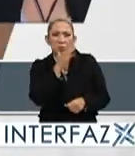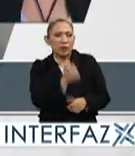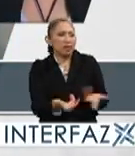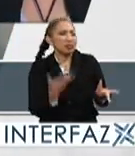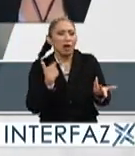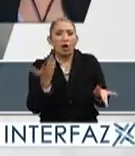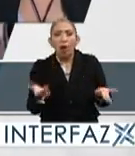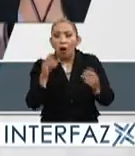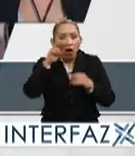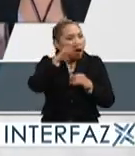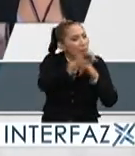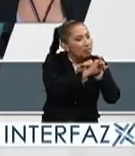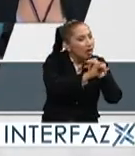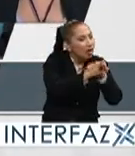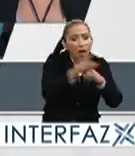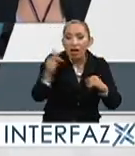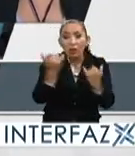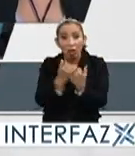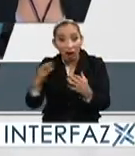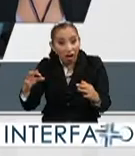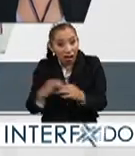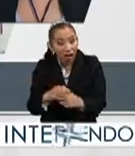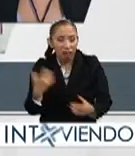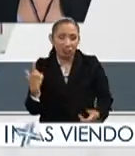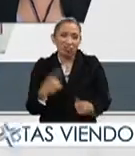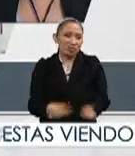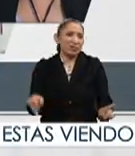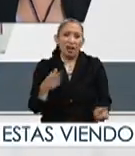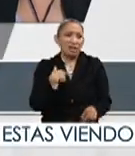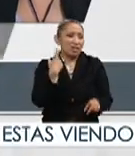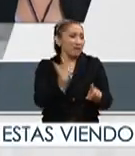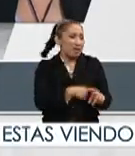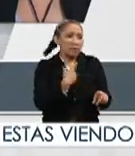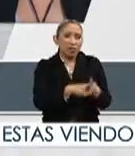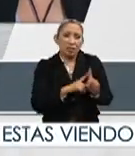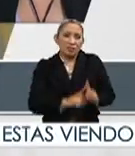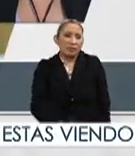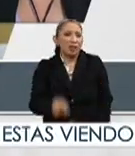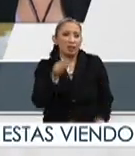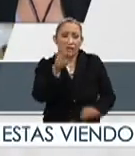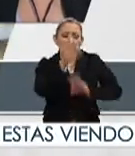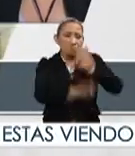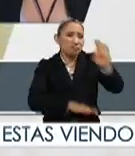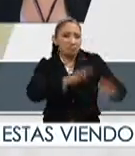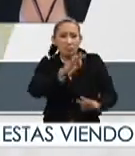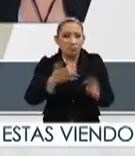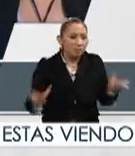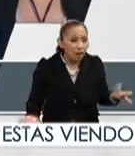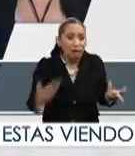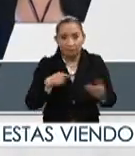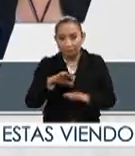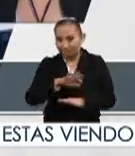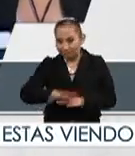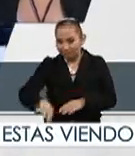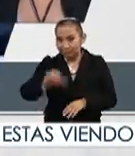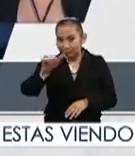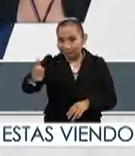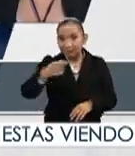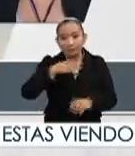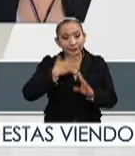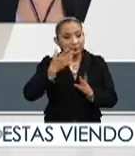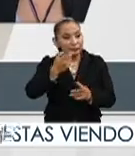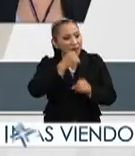ven en internet, etcétera, pero que no son acordes a su padecimiento en particular, en un sentido, y en otro, pues porque